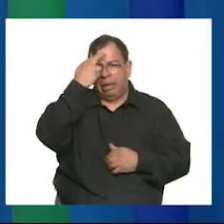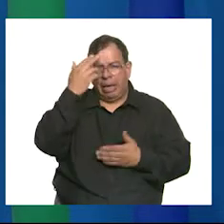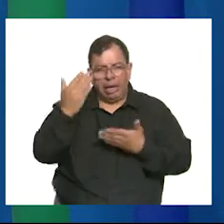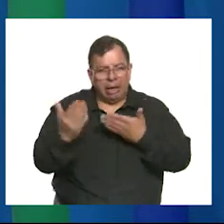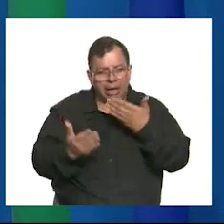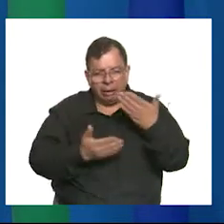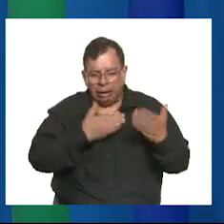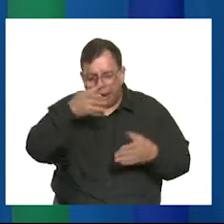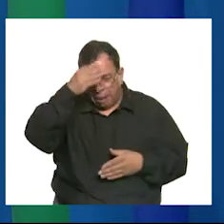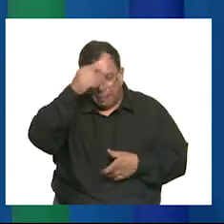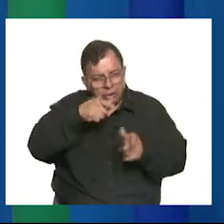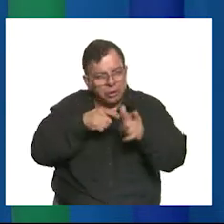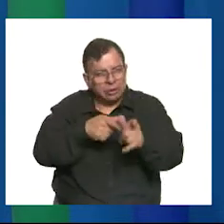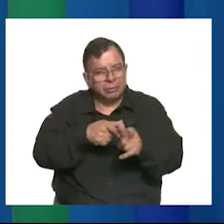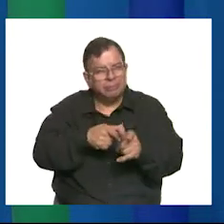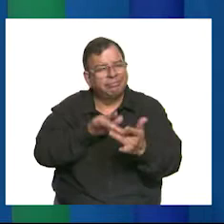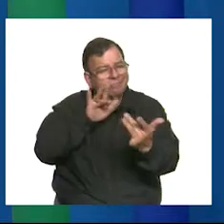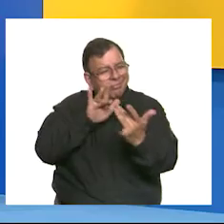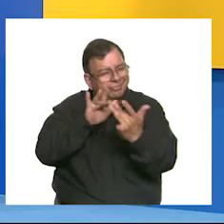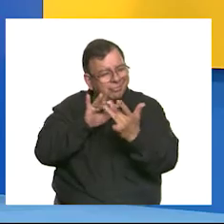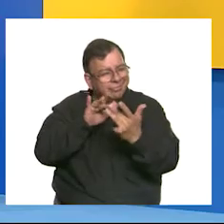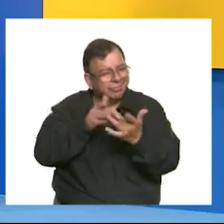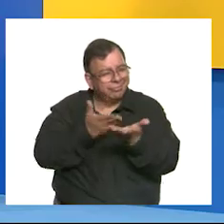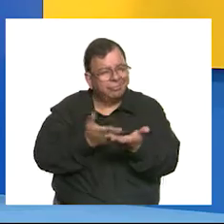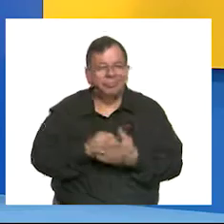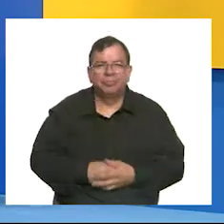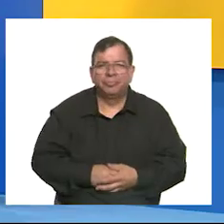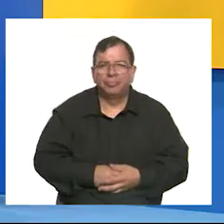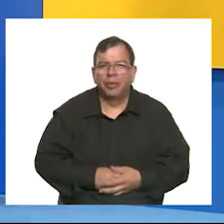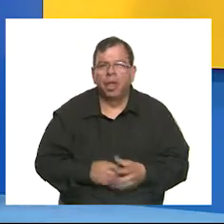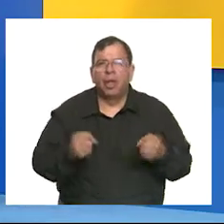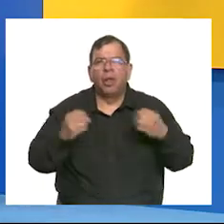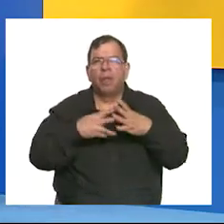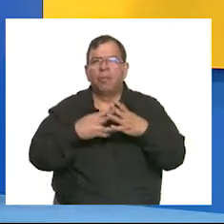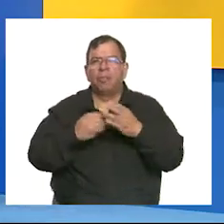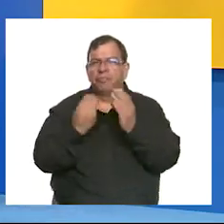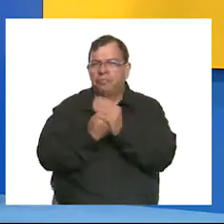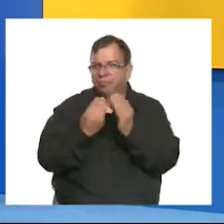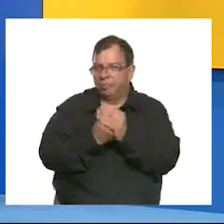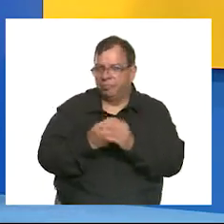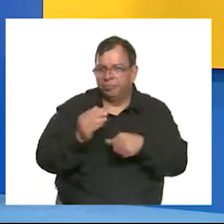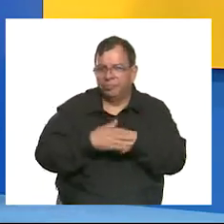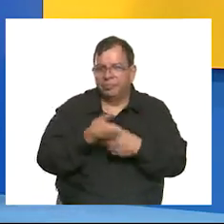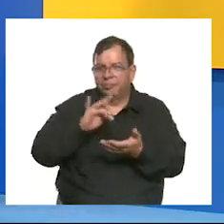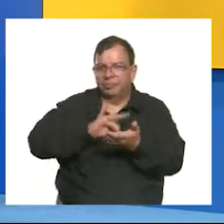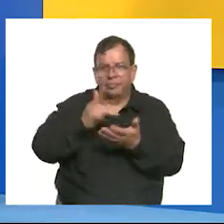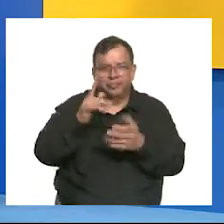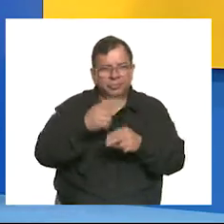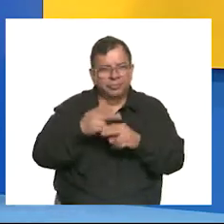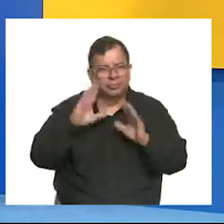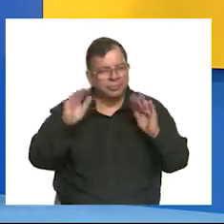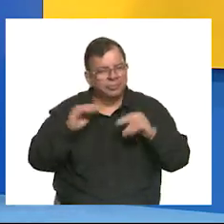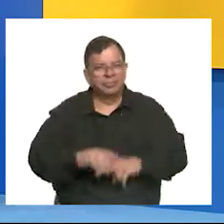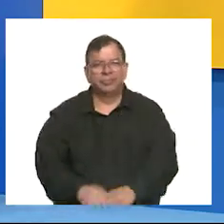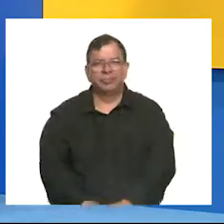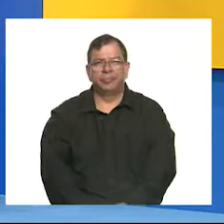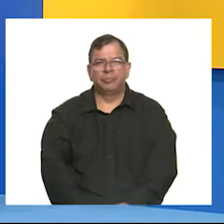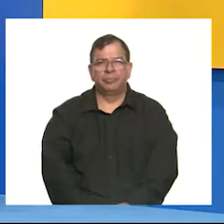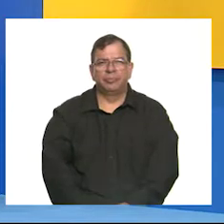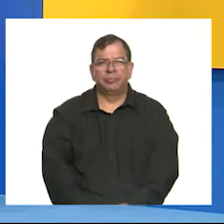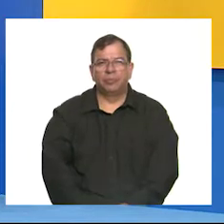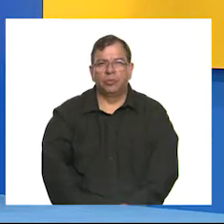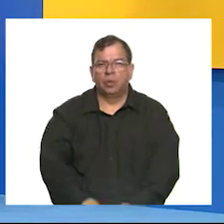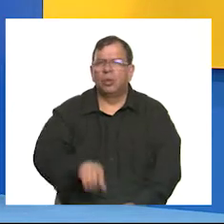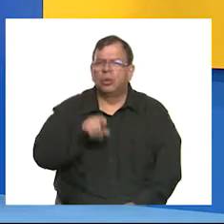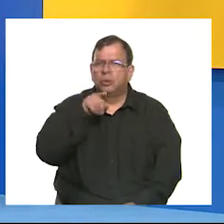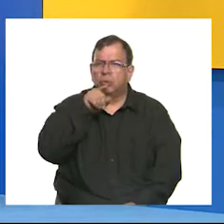aprendiendo, seguimos en contacto. Perfecto, nos vemos en la próxima sesión. Muchas gracias. Hasta pronto. Si